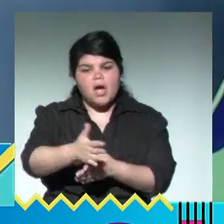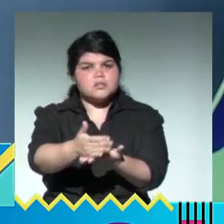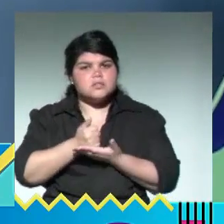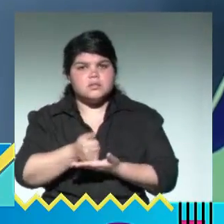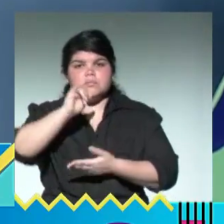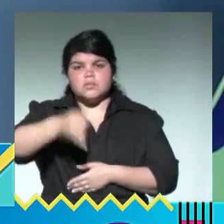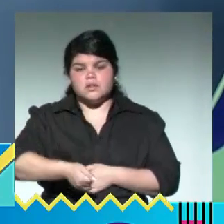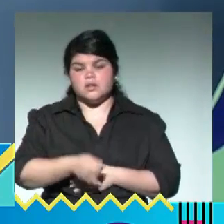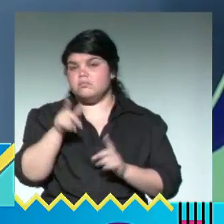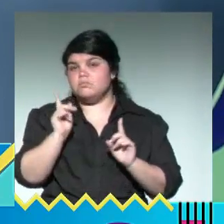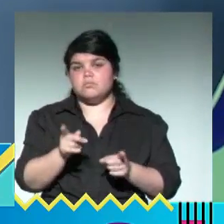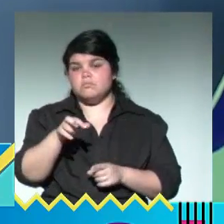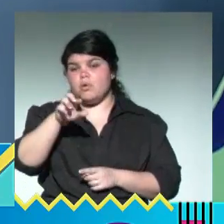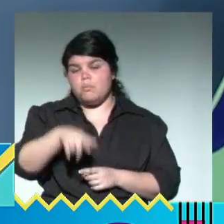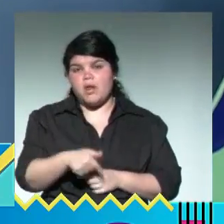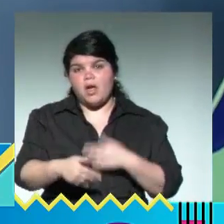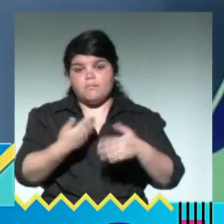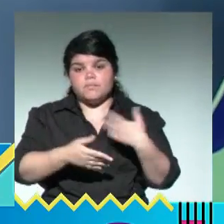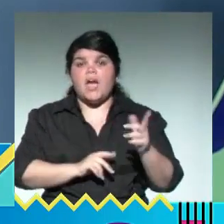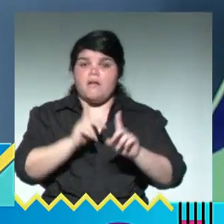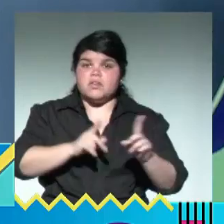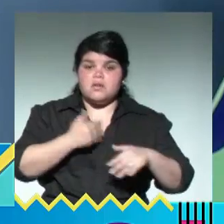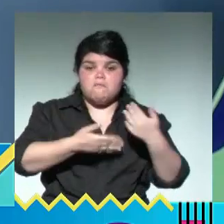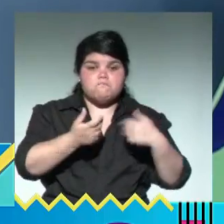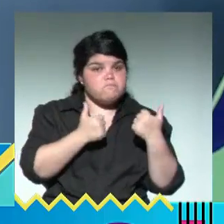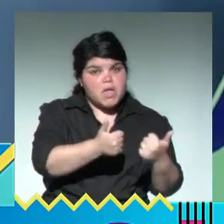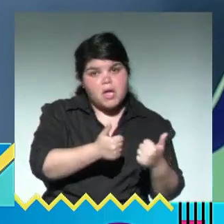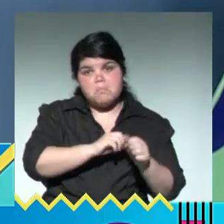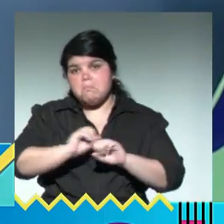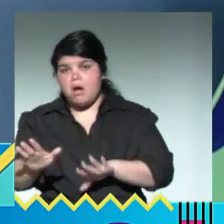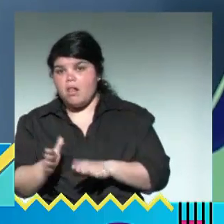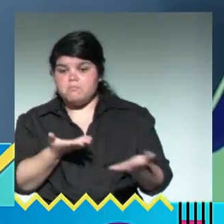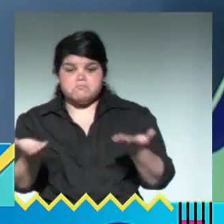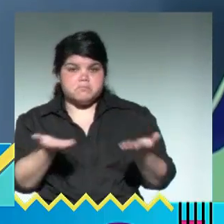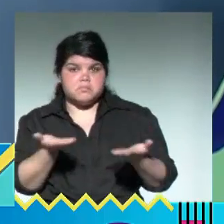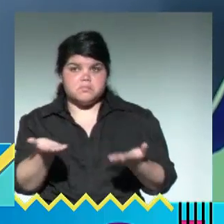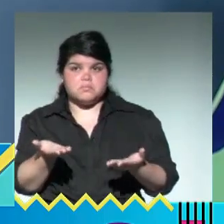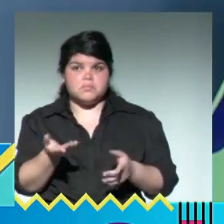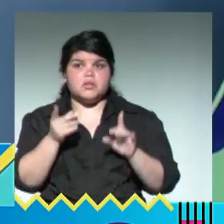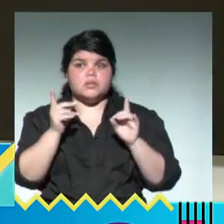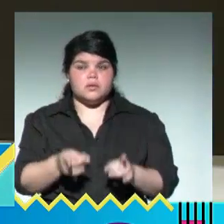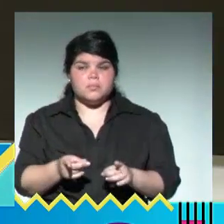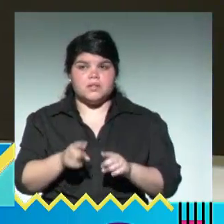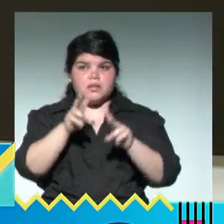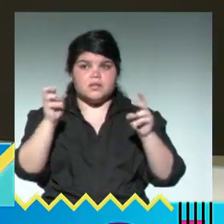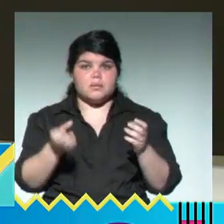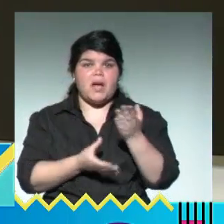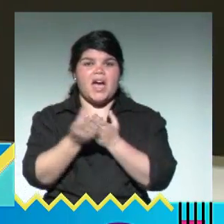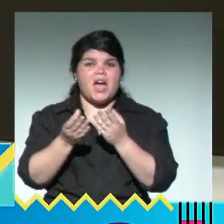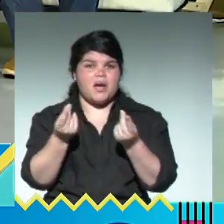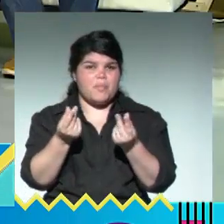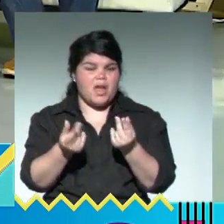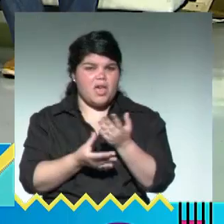las políticas que hacemos y pueden funcionar mal o bien. Pero, por ejemplo, otro tema es la enorme fuga de capitales, que incluso con